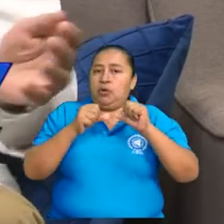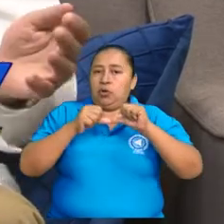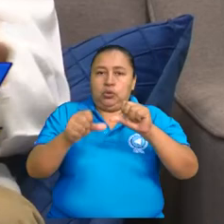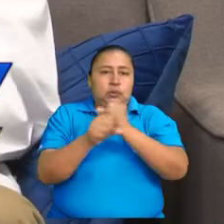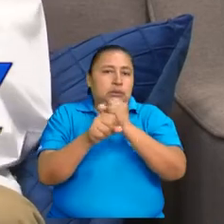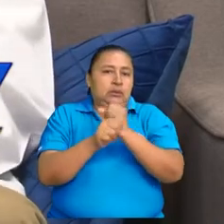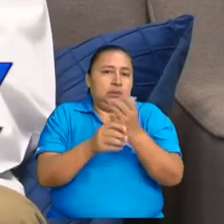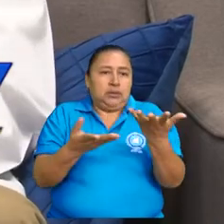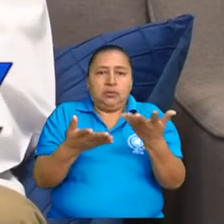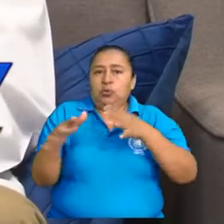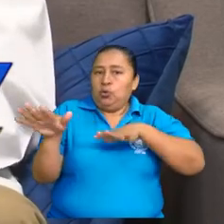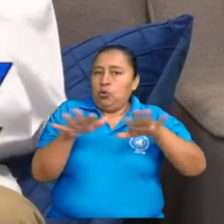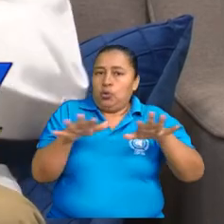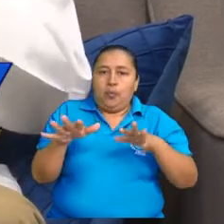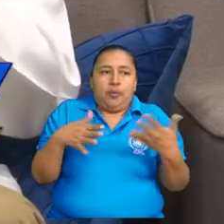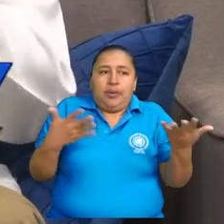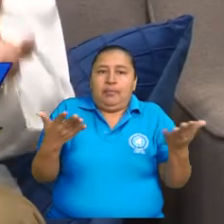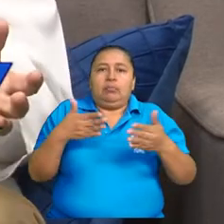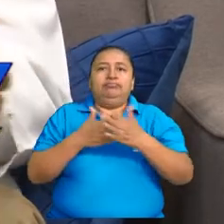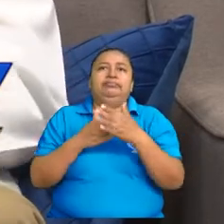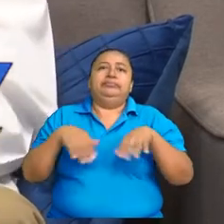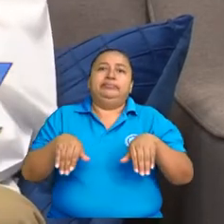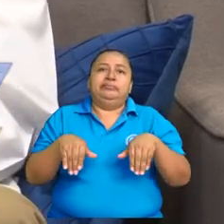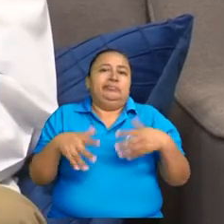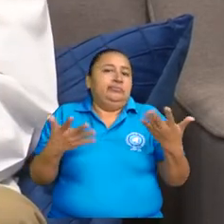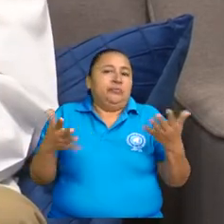podemos dejar de trabajar, pero mantener